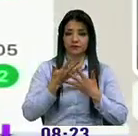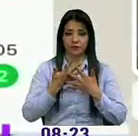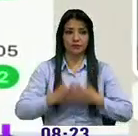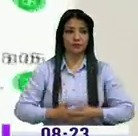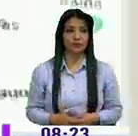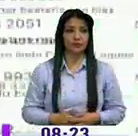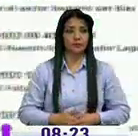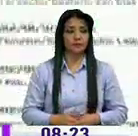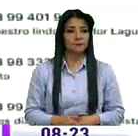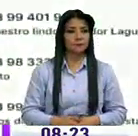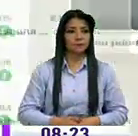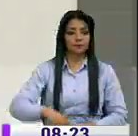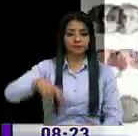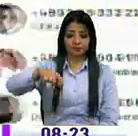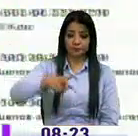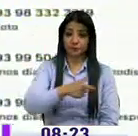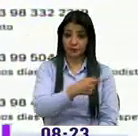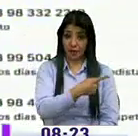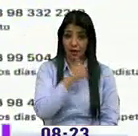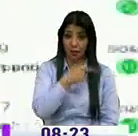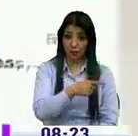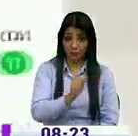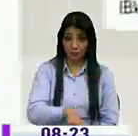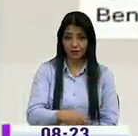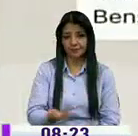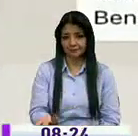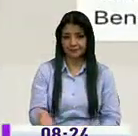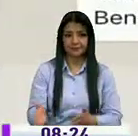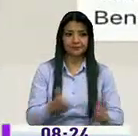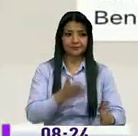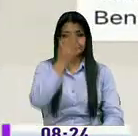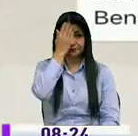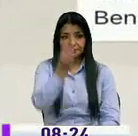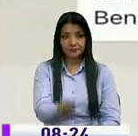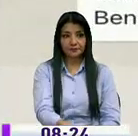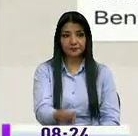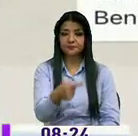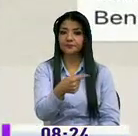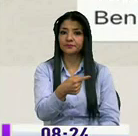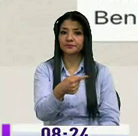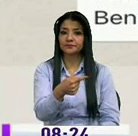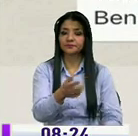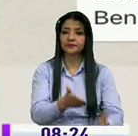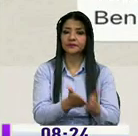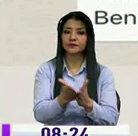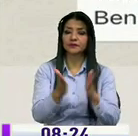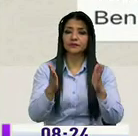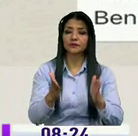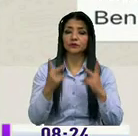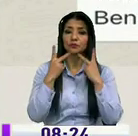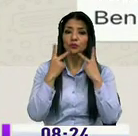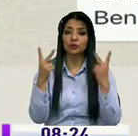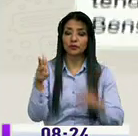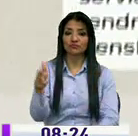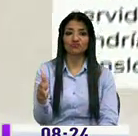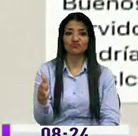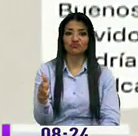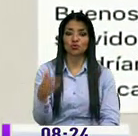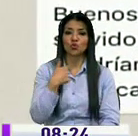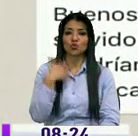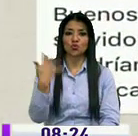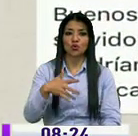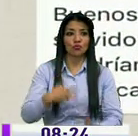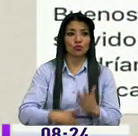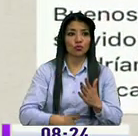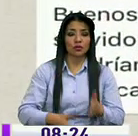ustedes, cómo poder consumirla, nos dicen. Buenos días, TVC. ¿Qué corona tienen los servidores públicos? Si fuesen ciudadanos ya tendríamos una buena multa.